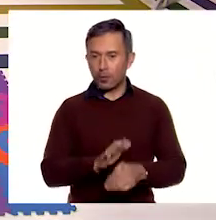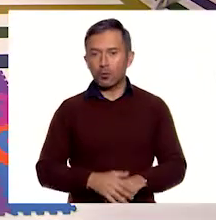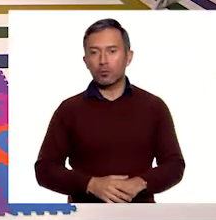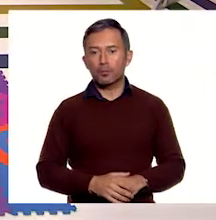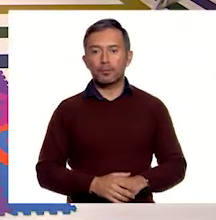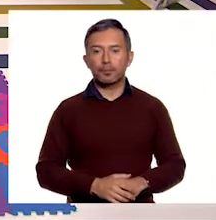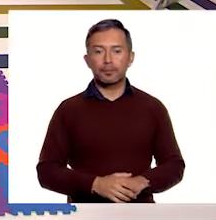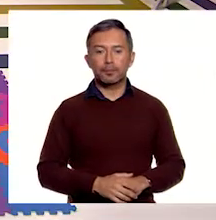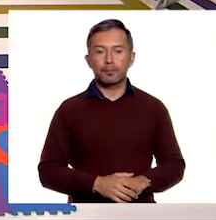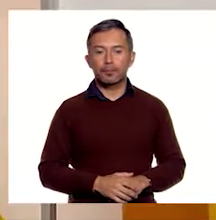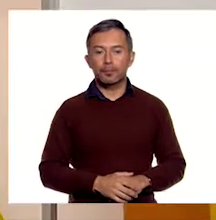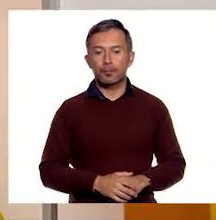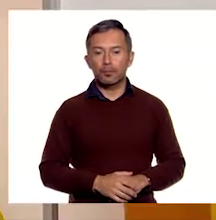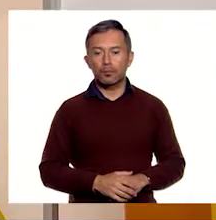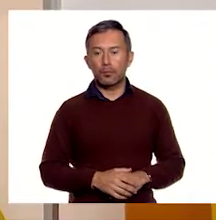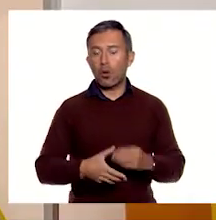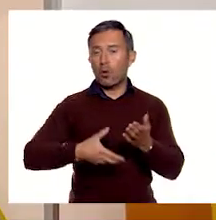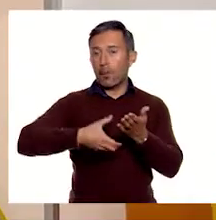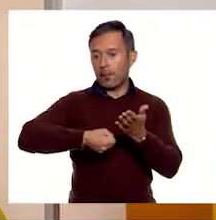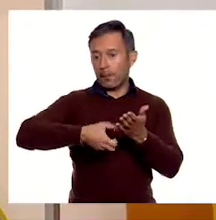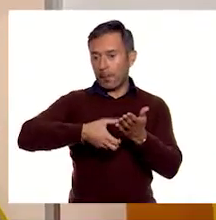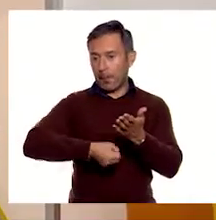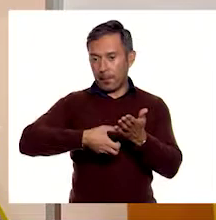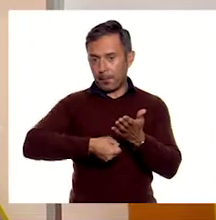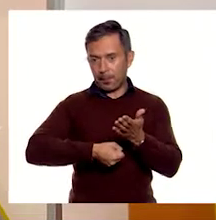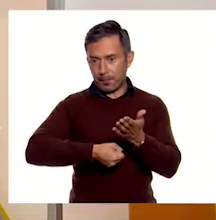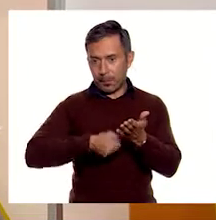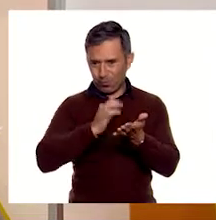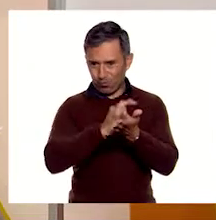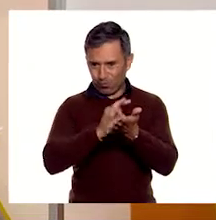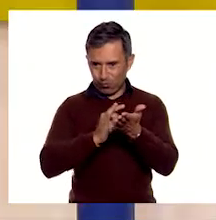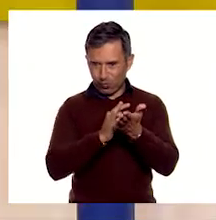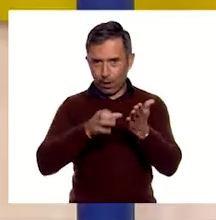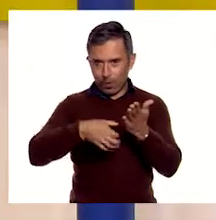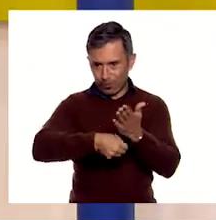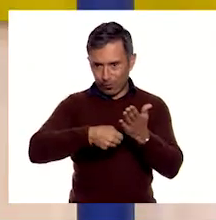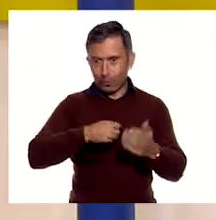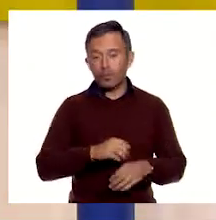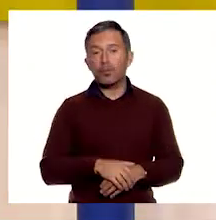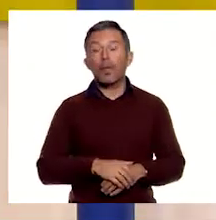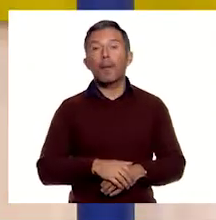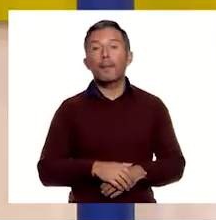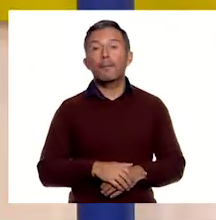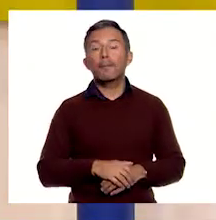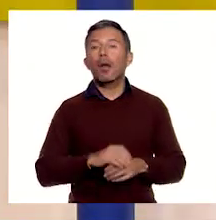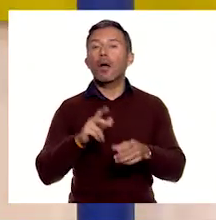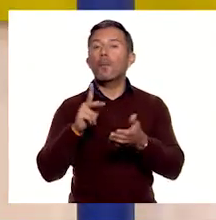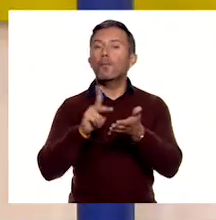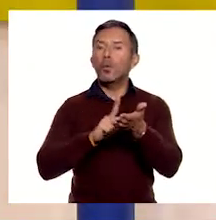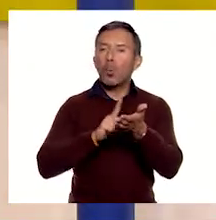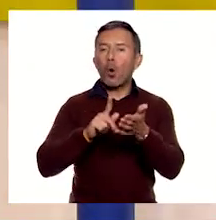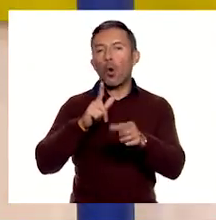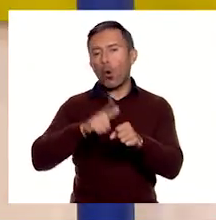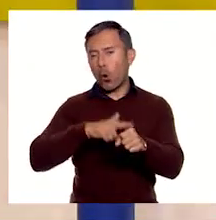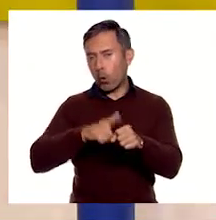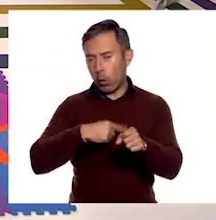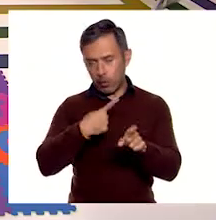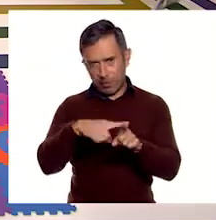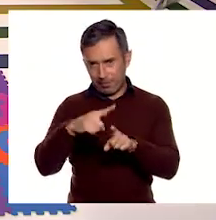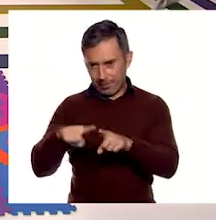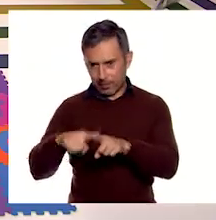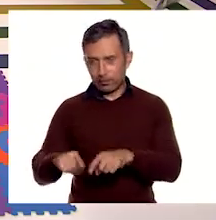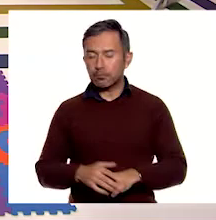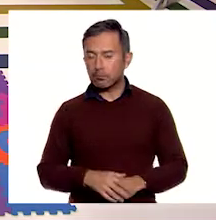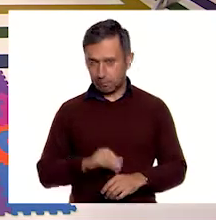Una perforadora. Perforadora, perfecto. Plumones, ¿listo?, colores. Ajá. De varios colores.